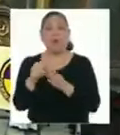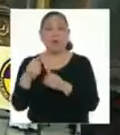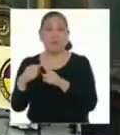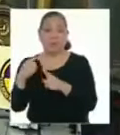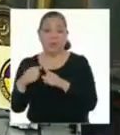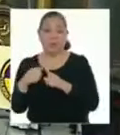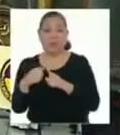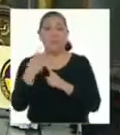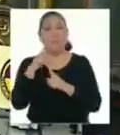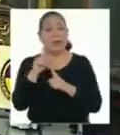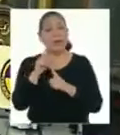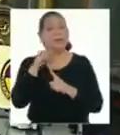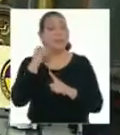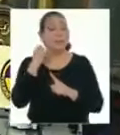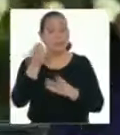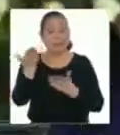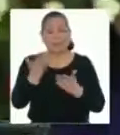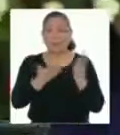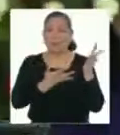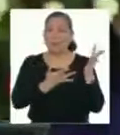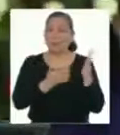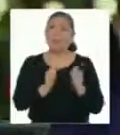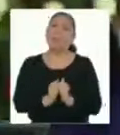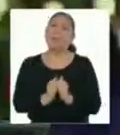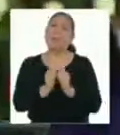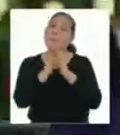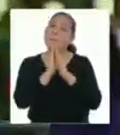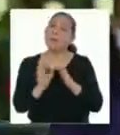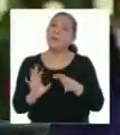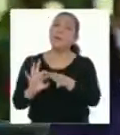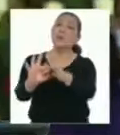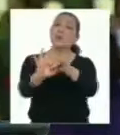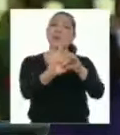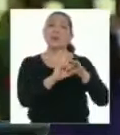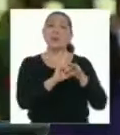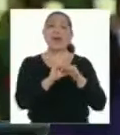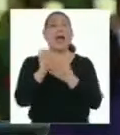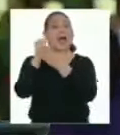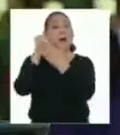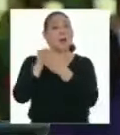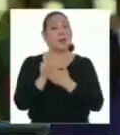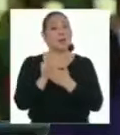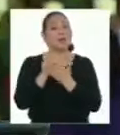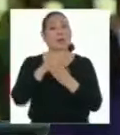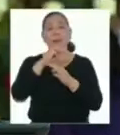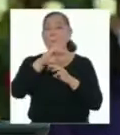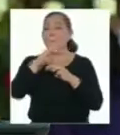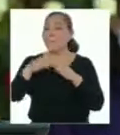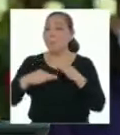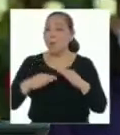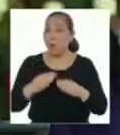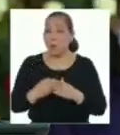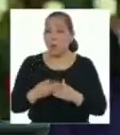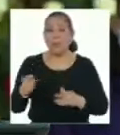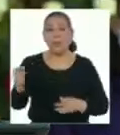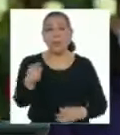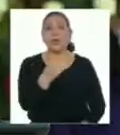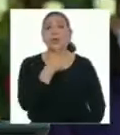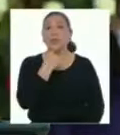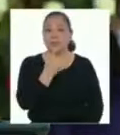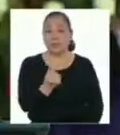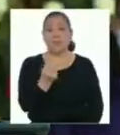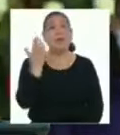Iglesia, para que sean testigos de esperanza, paz, unidad y caridad en medio del mundo. Roguemos